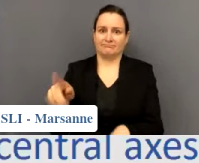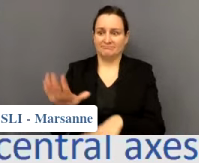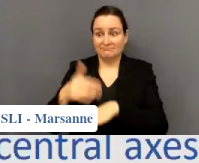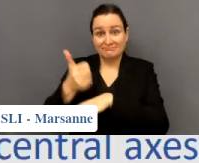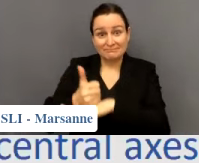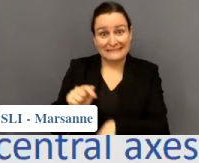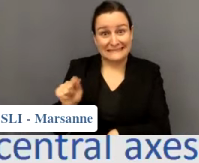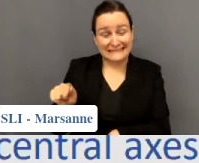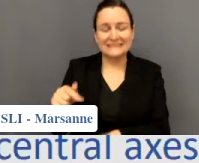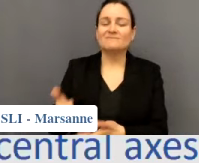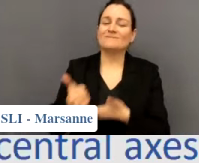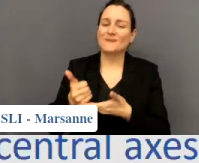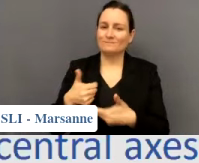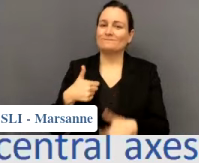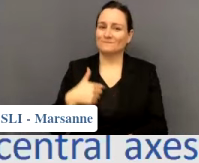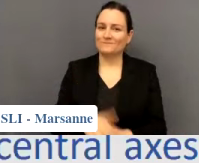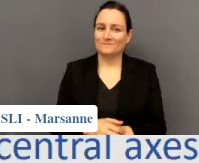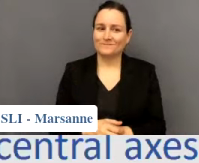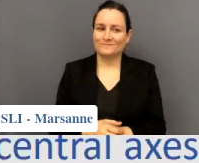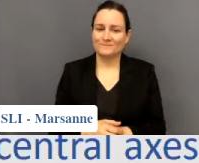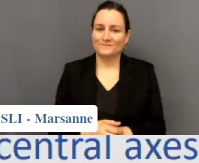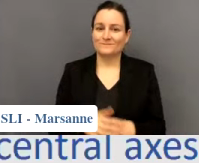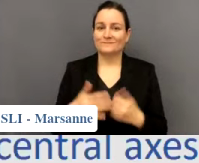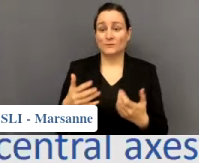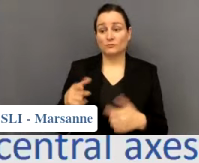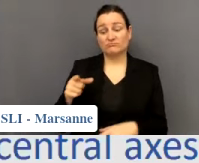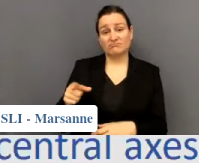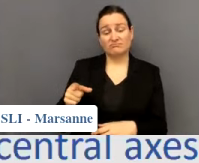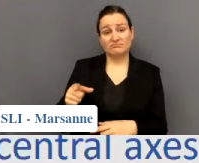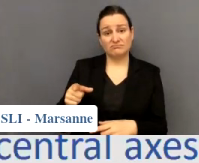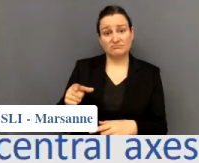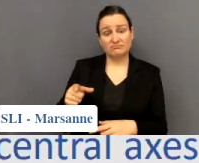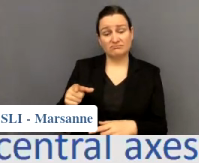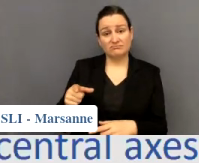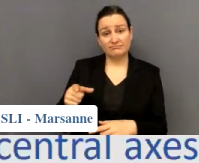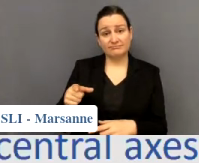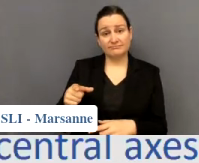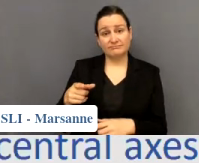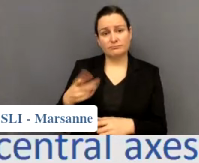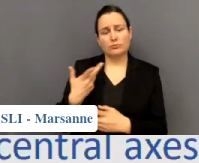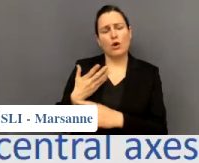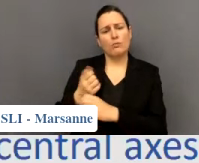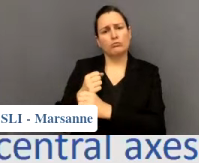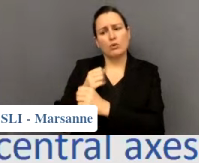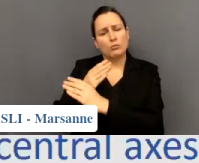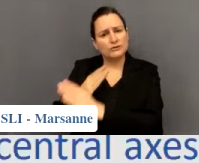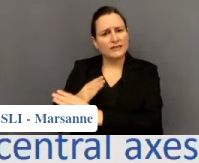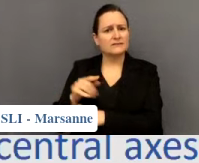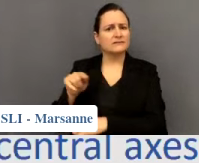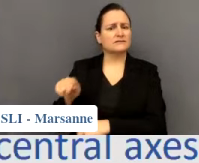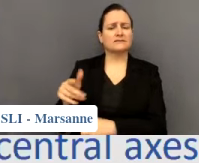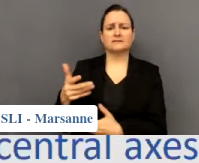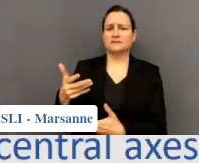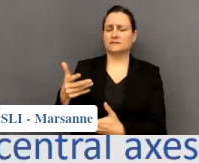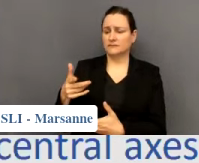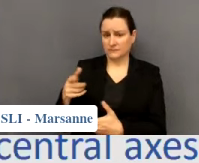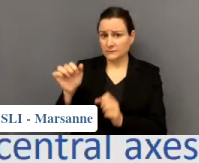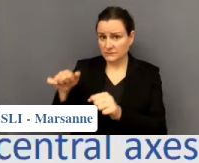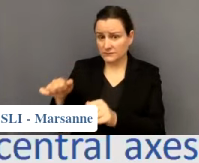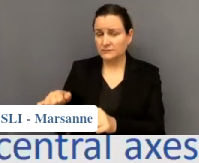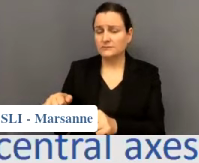violencia, sino fortalecer y reforzar áreas de géneros locales para que puedan acompañar estas